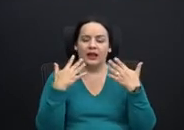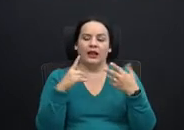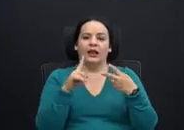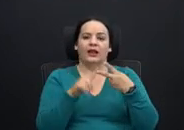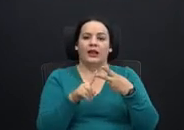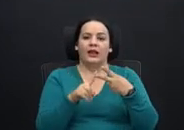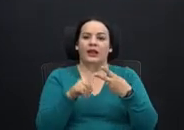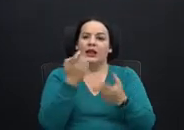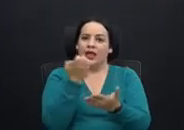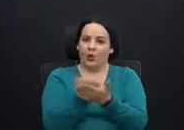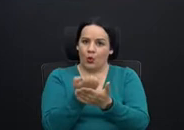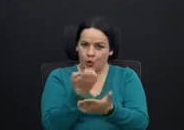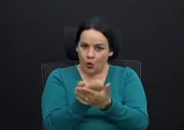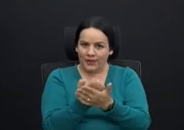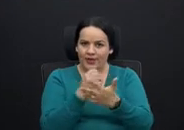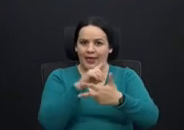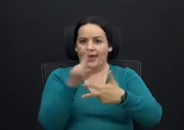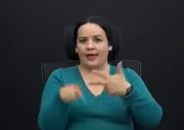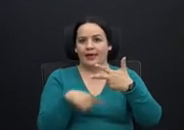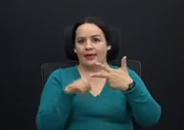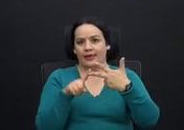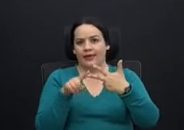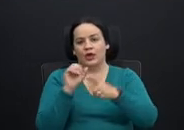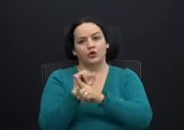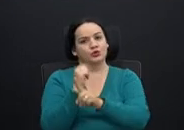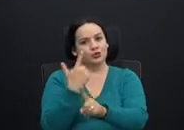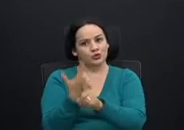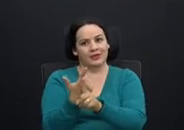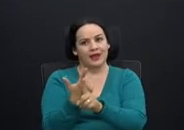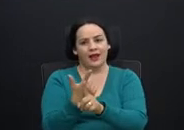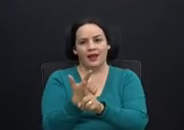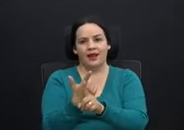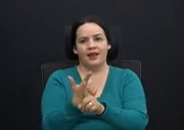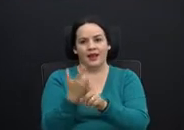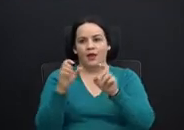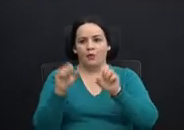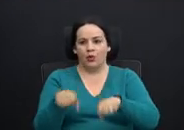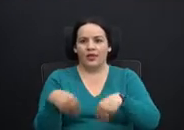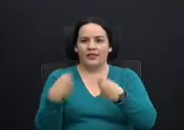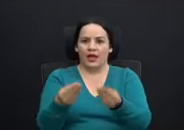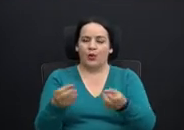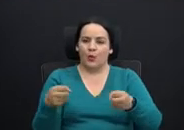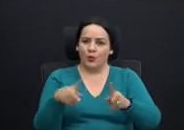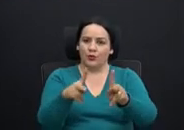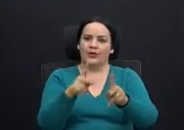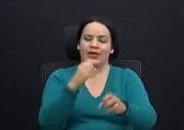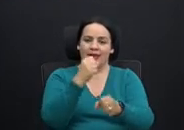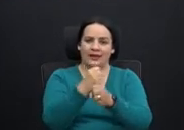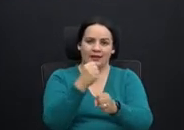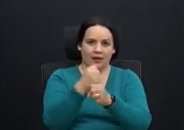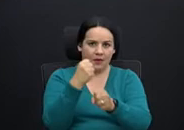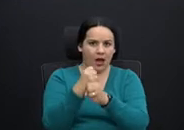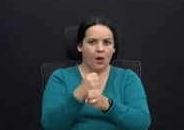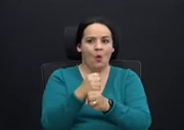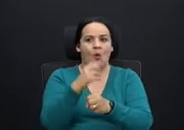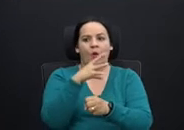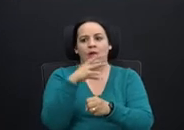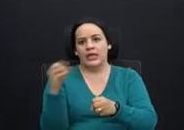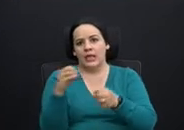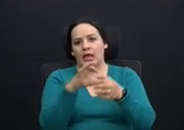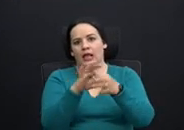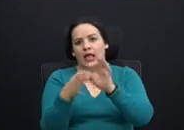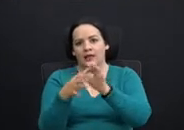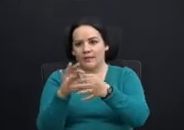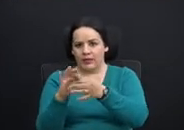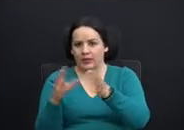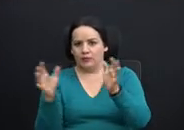parte económica y, desde luego, social, generación de fuentes de empleo y los encadenamientos? ¿Cuál recomendaría,